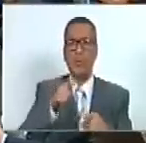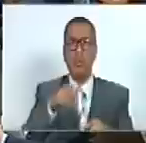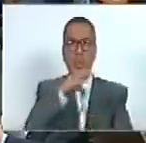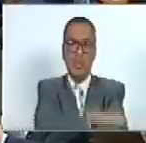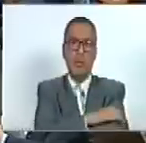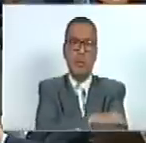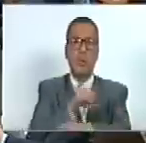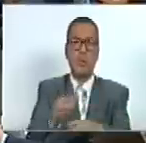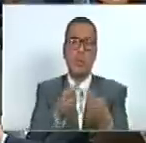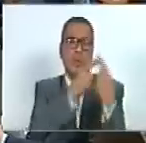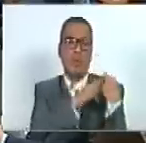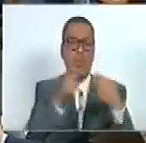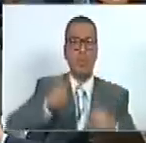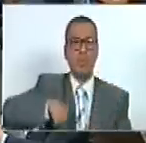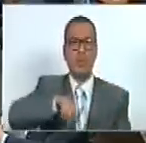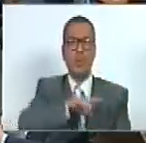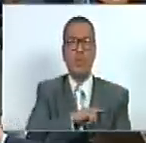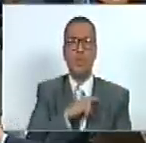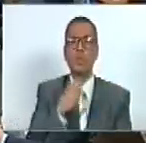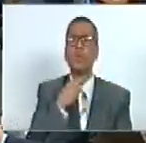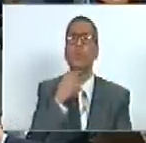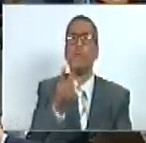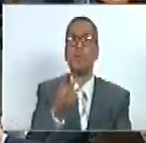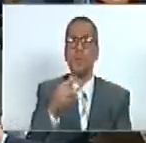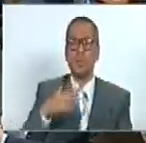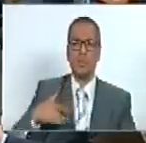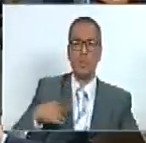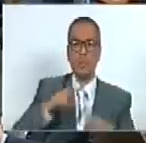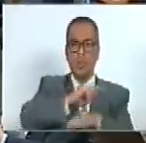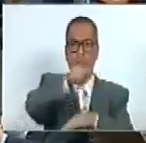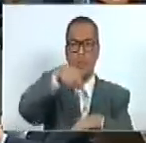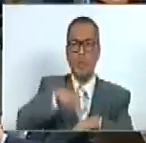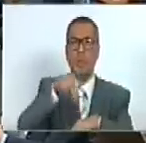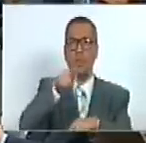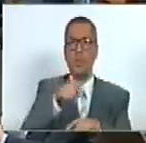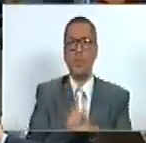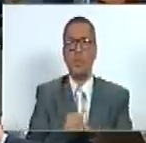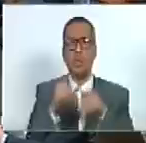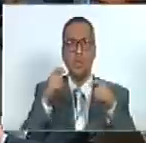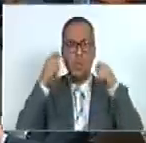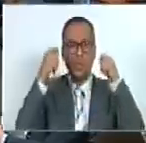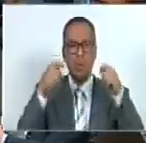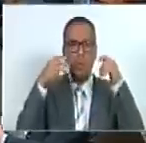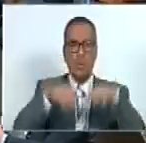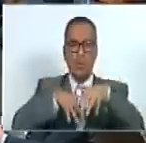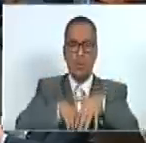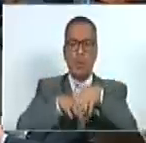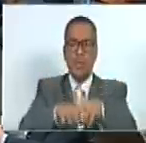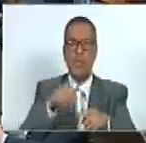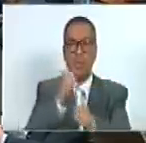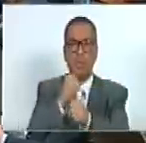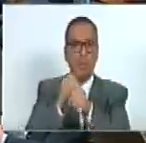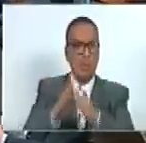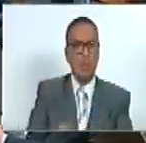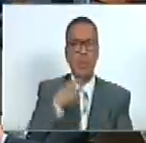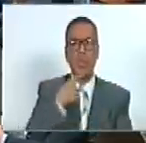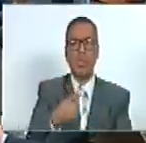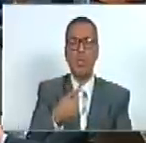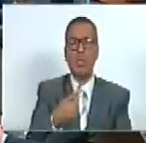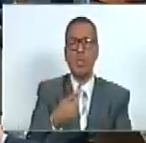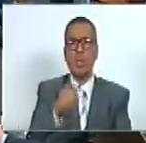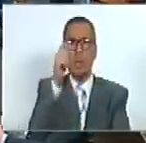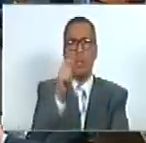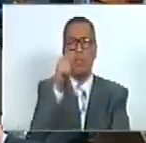posición responsable, nosotros vamos a ser la voz del sentimiento nacional, que aún en la marcha de los trabajadores, de la que hablaba el diputado que me